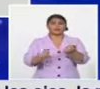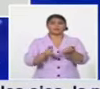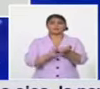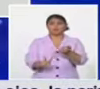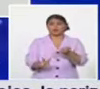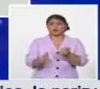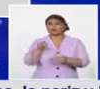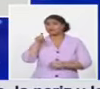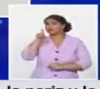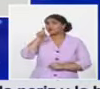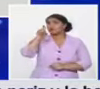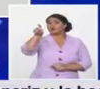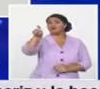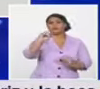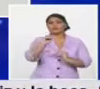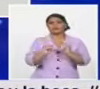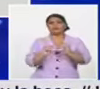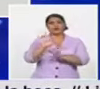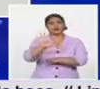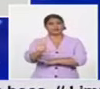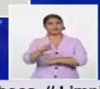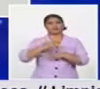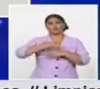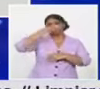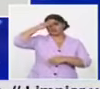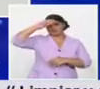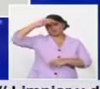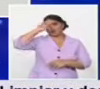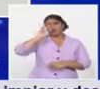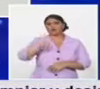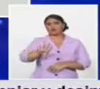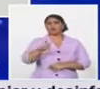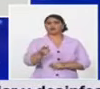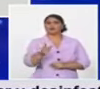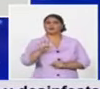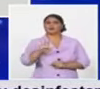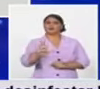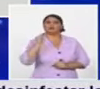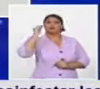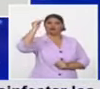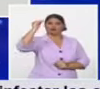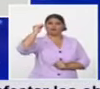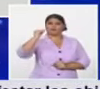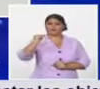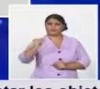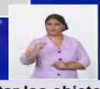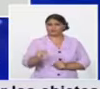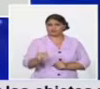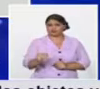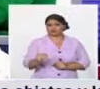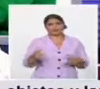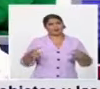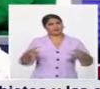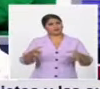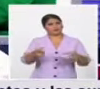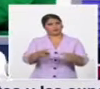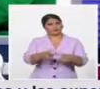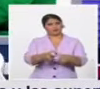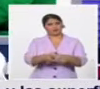5, Santiago 4,5 y de ahí menos cada uno de los territorios. De